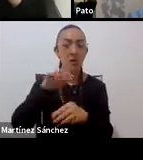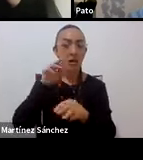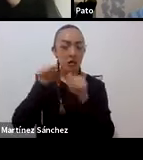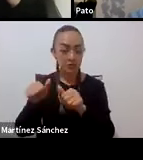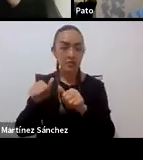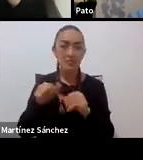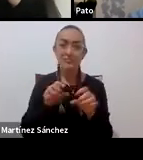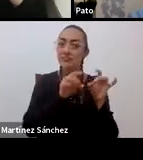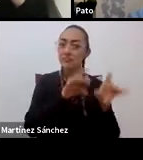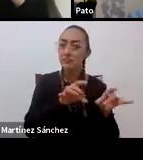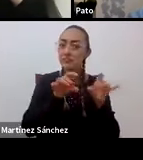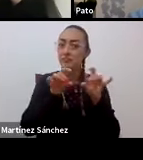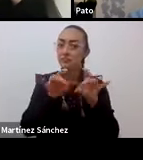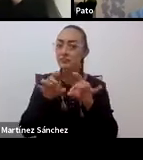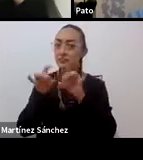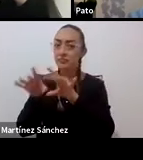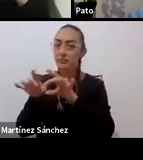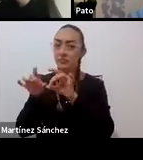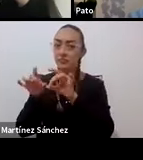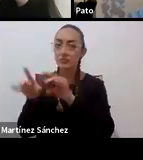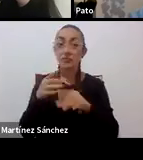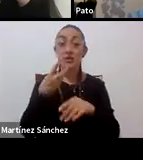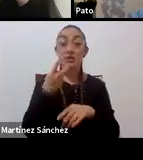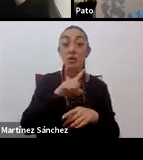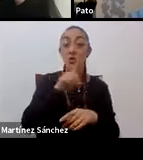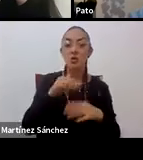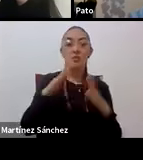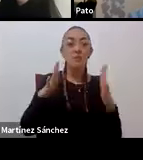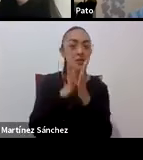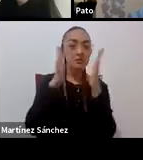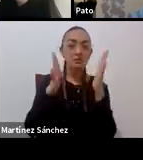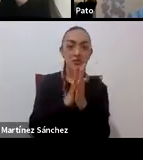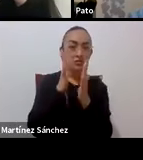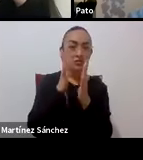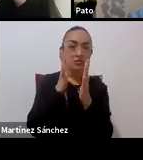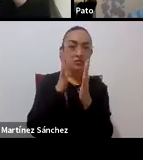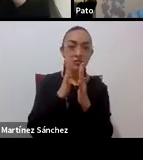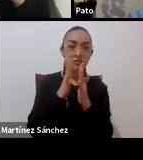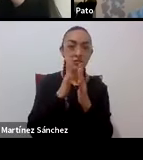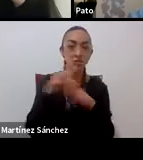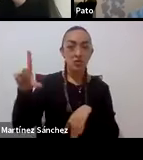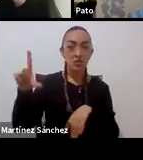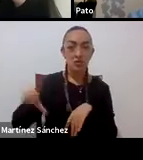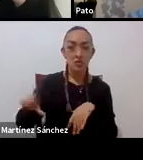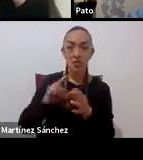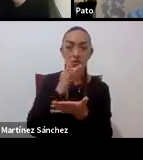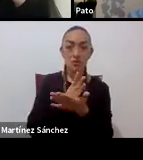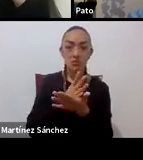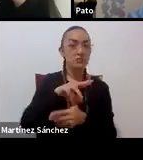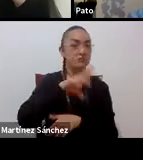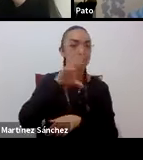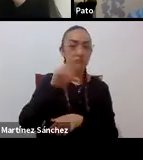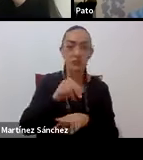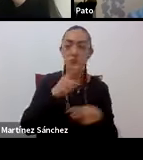día hacen que se haga una participación no solo con gobierno, sino con la misma comunidad, y